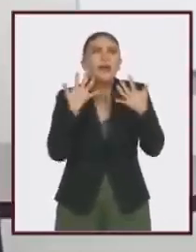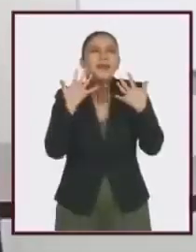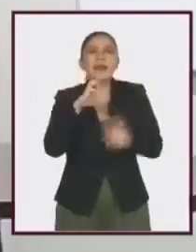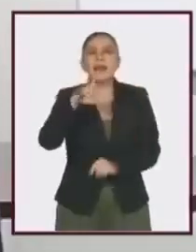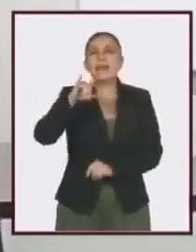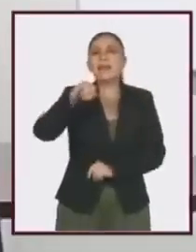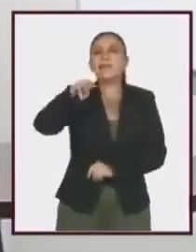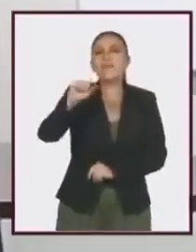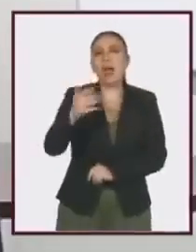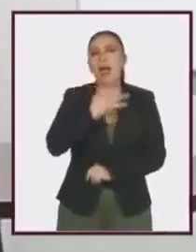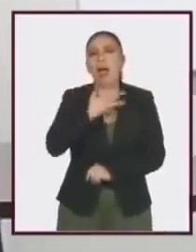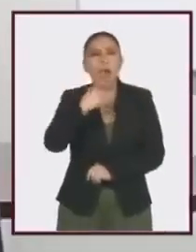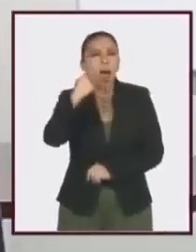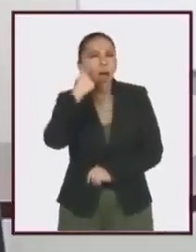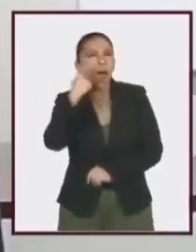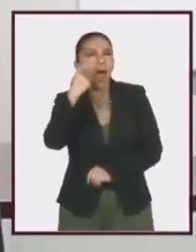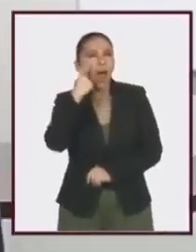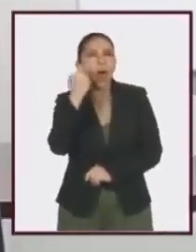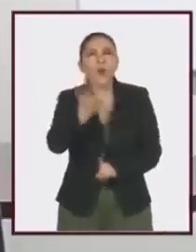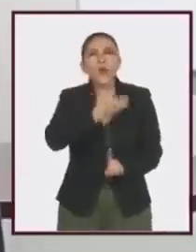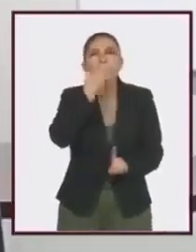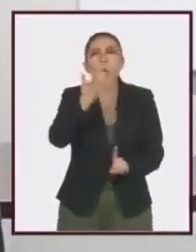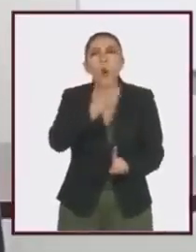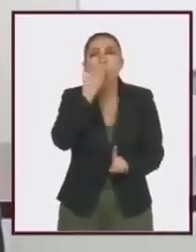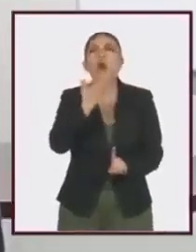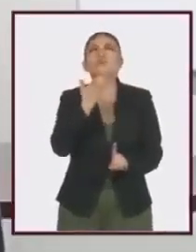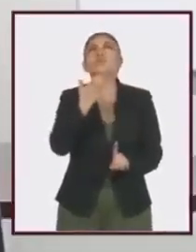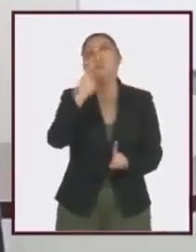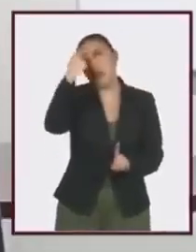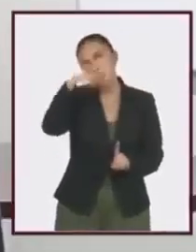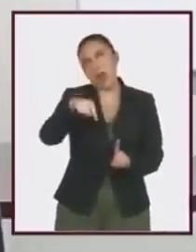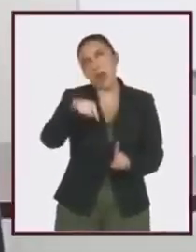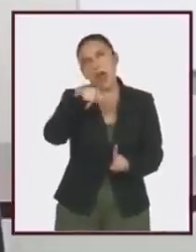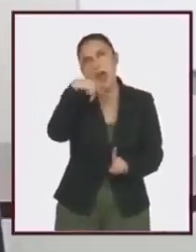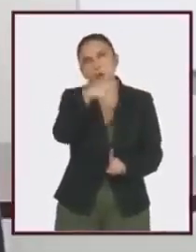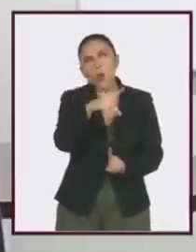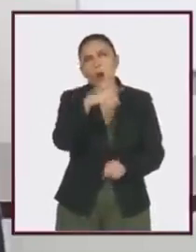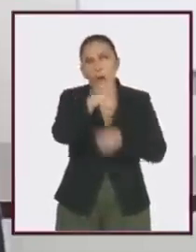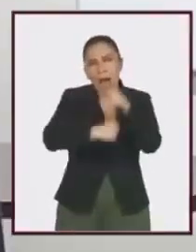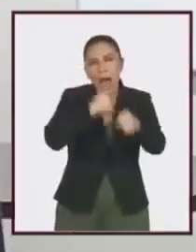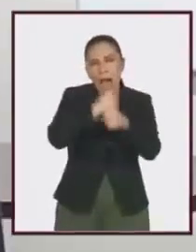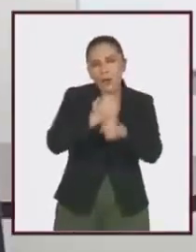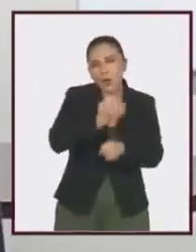manera general se abordan dentro de un determinado grado,